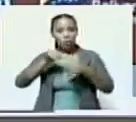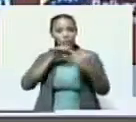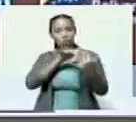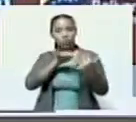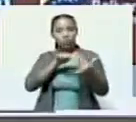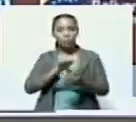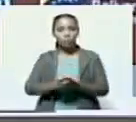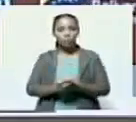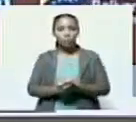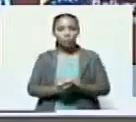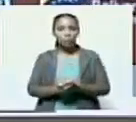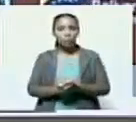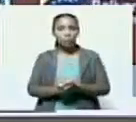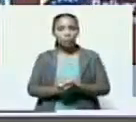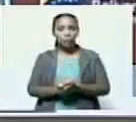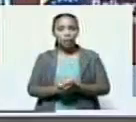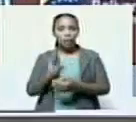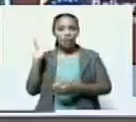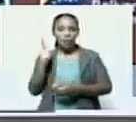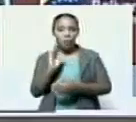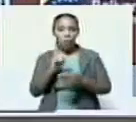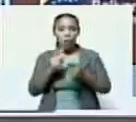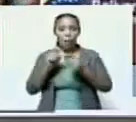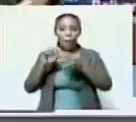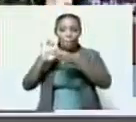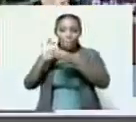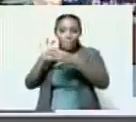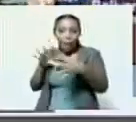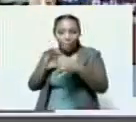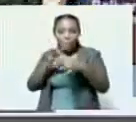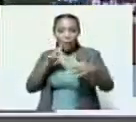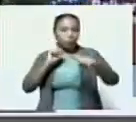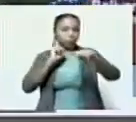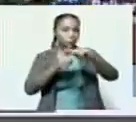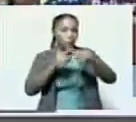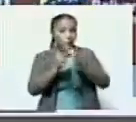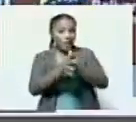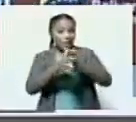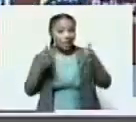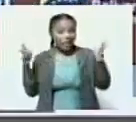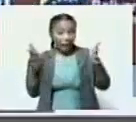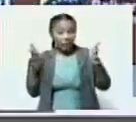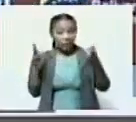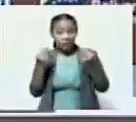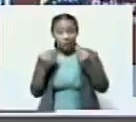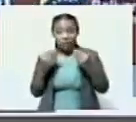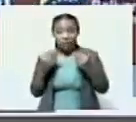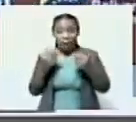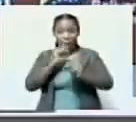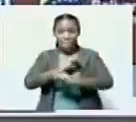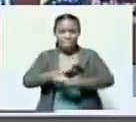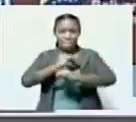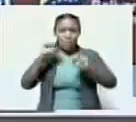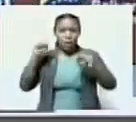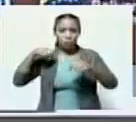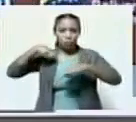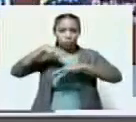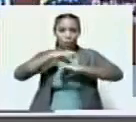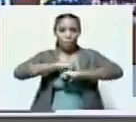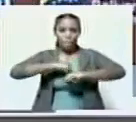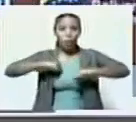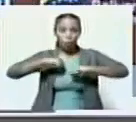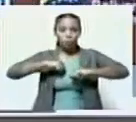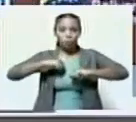zapadores, hemos venido desactivando, además de capturar toda esta gran cantidad de explosivos, repito, de